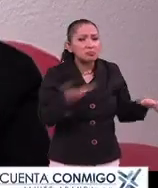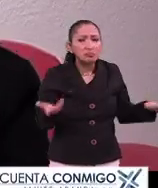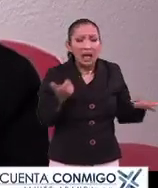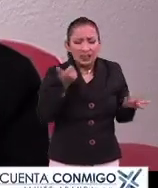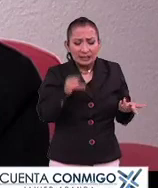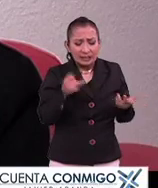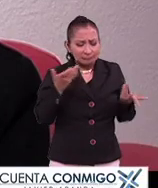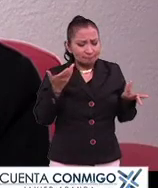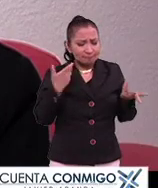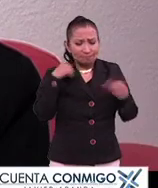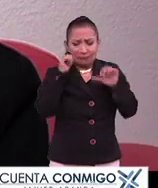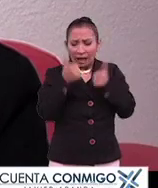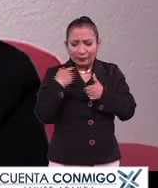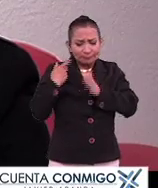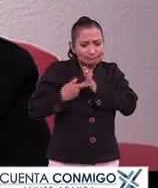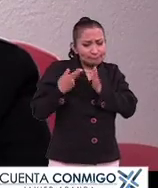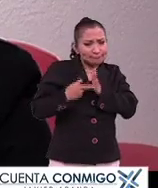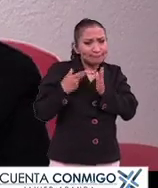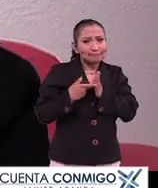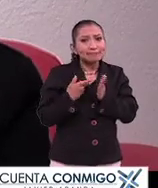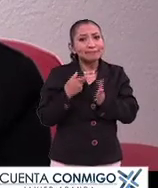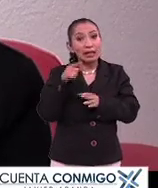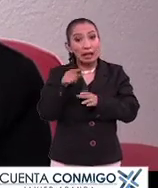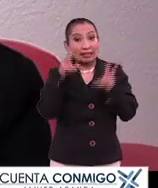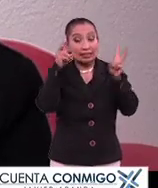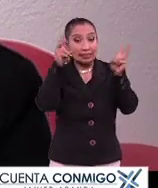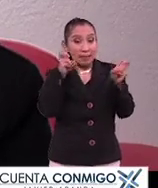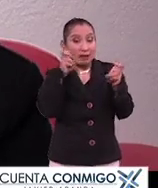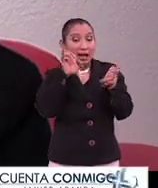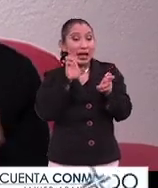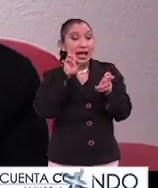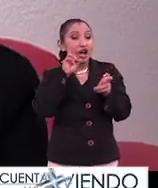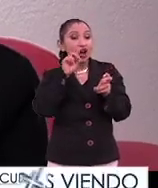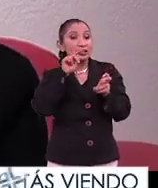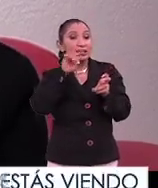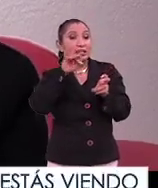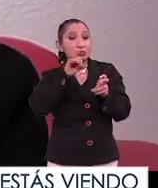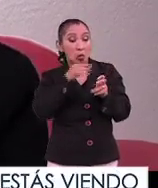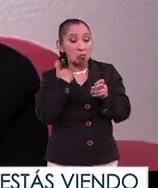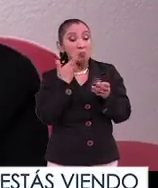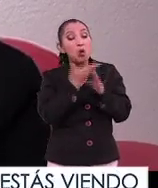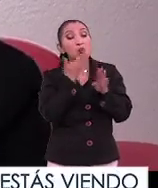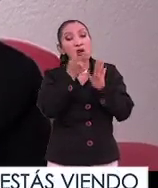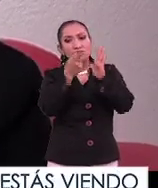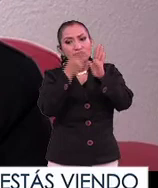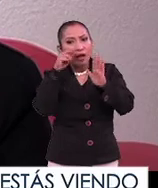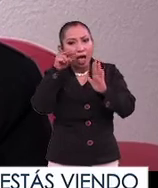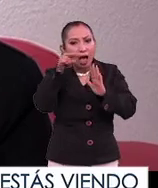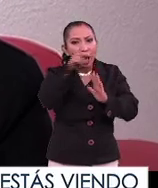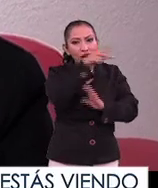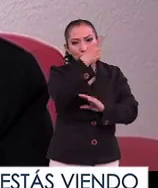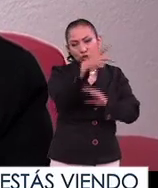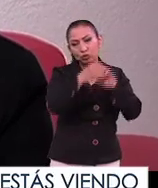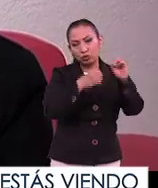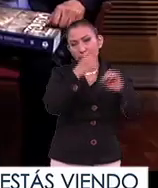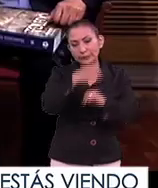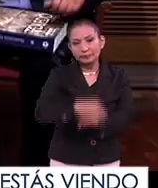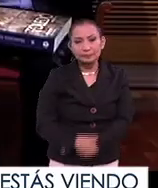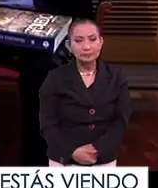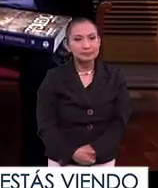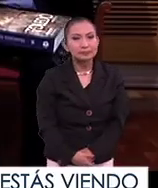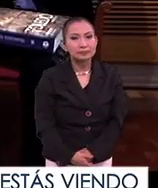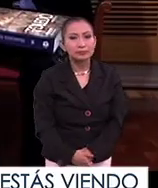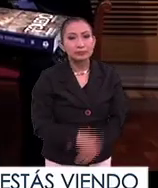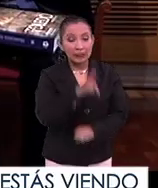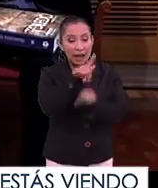tiene este asunto artístico, y el tema erótico también es algo muy, muy recurrente en su obra. En